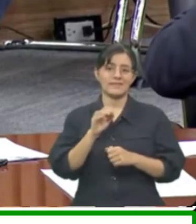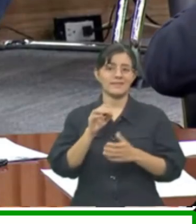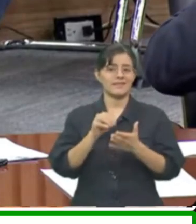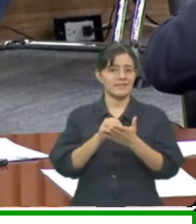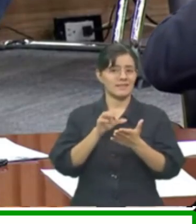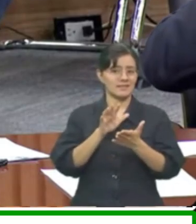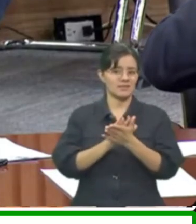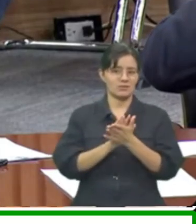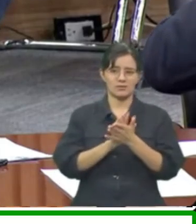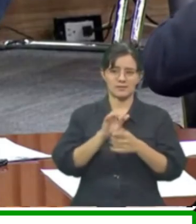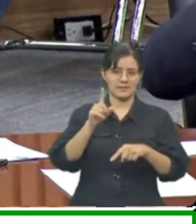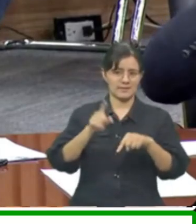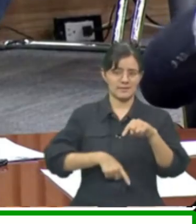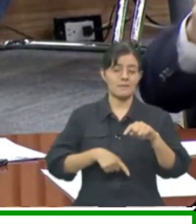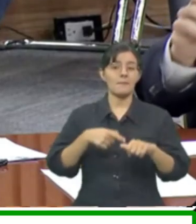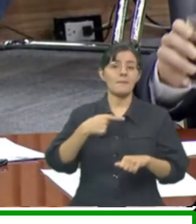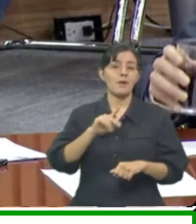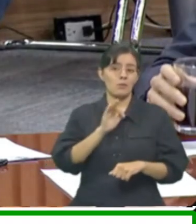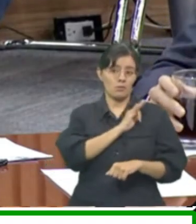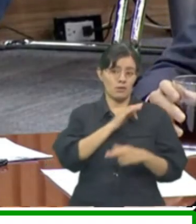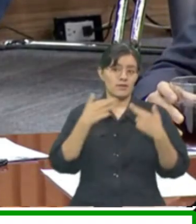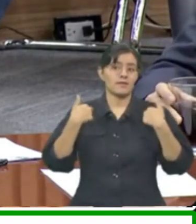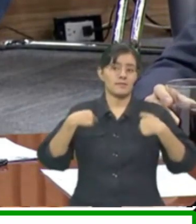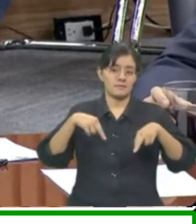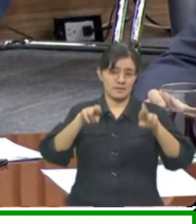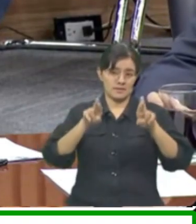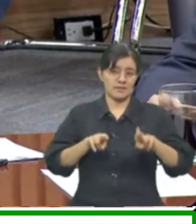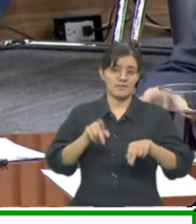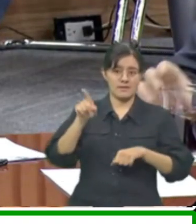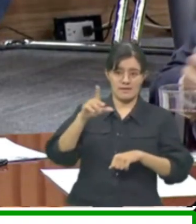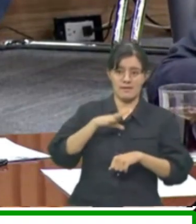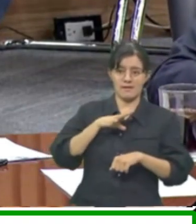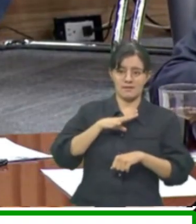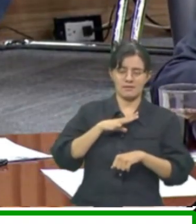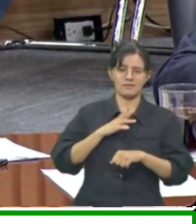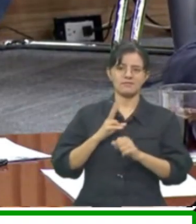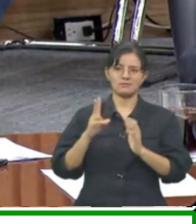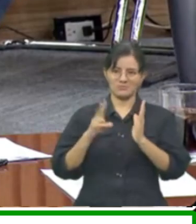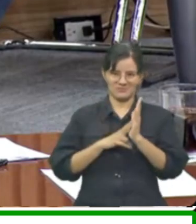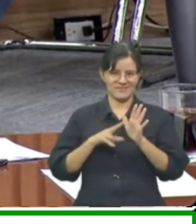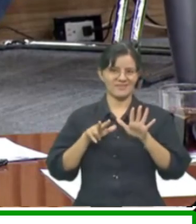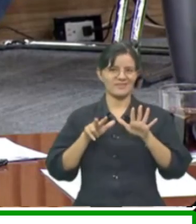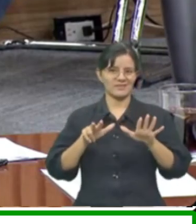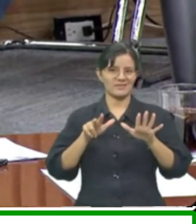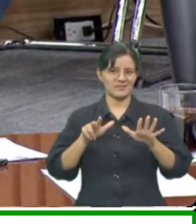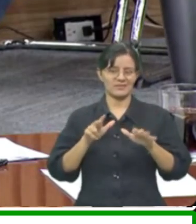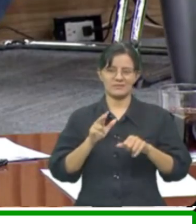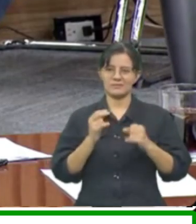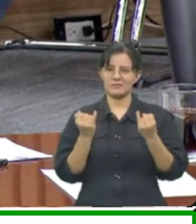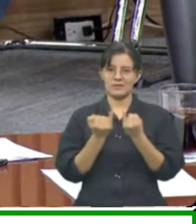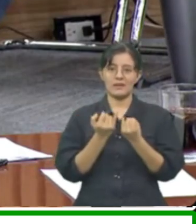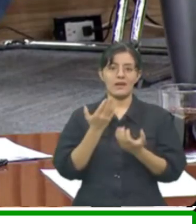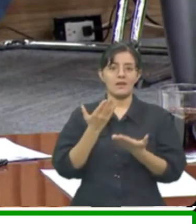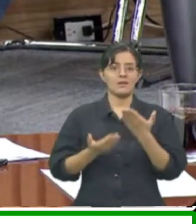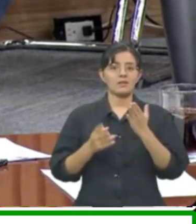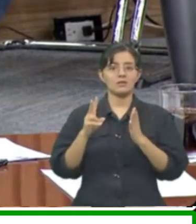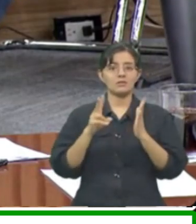en el Congreso. Sucedió en el 18, estamos en vísperas de que suceda ahora en el